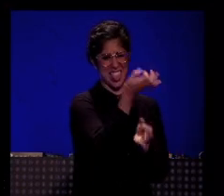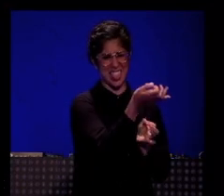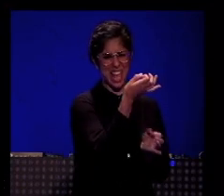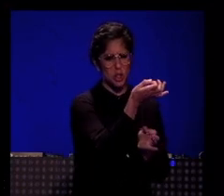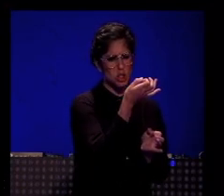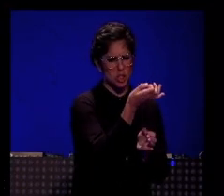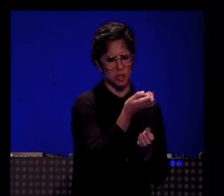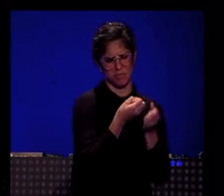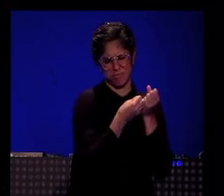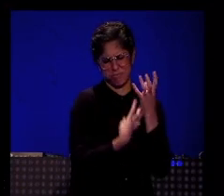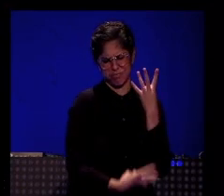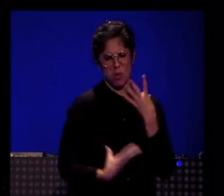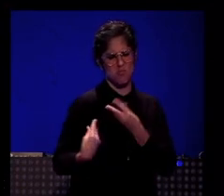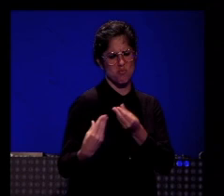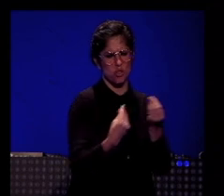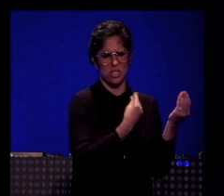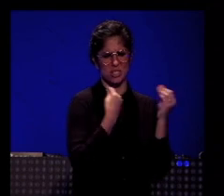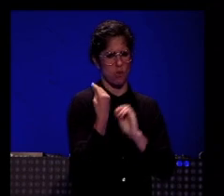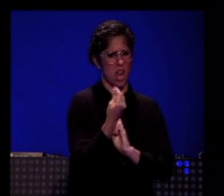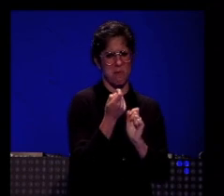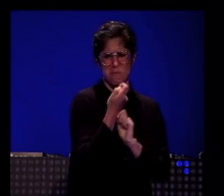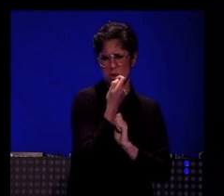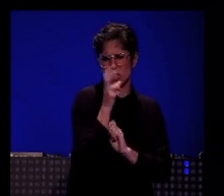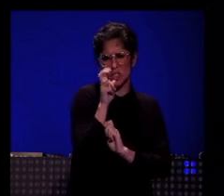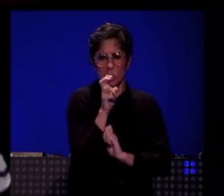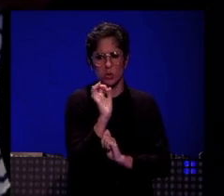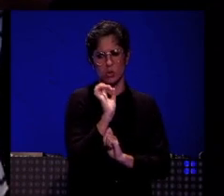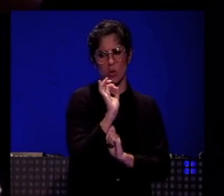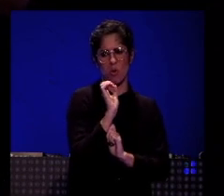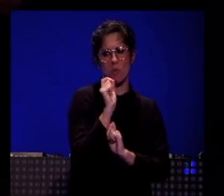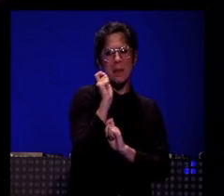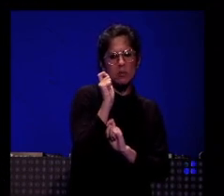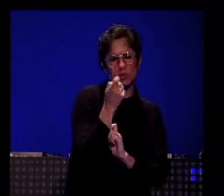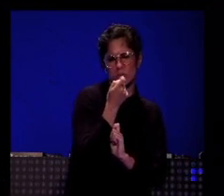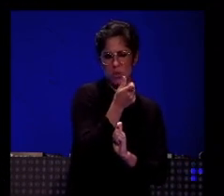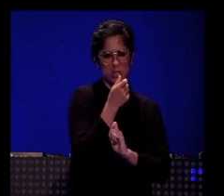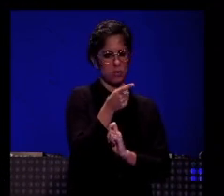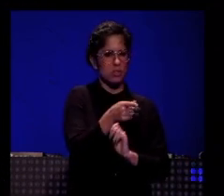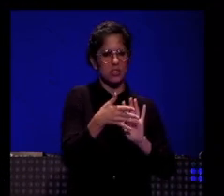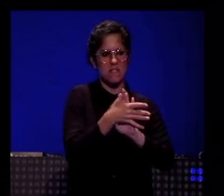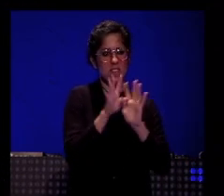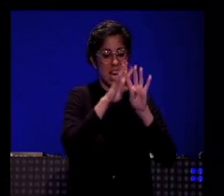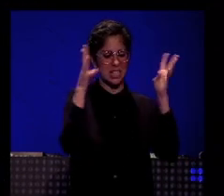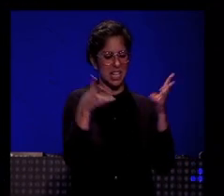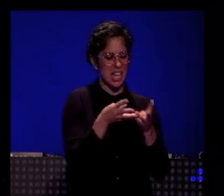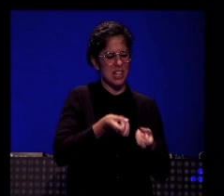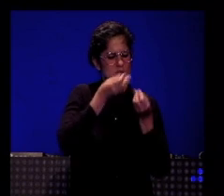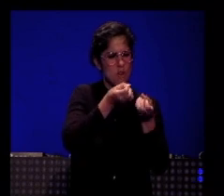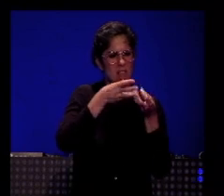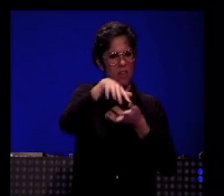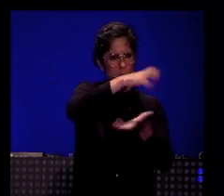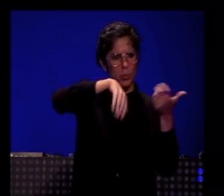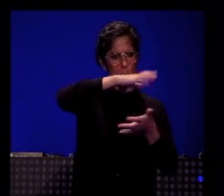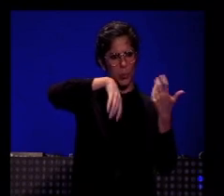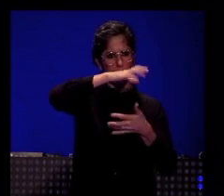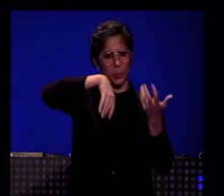vale en pocos minutos toda esa información está fluyendo en internet ahora mismo la internet se tiene que almacenar